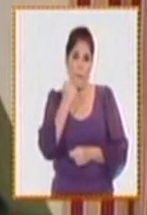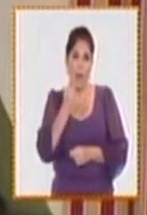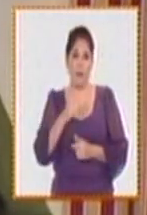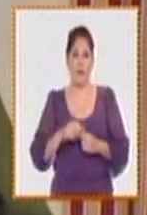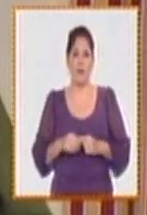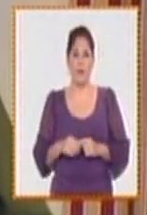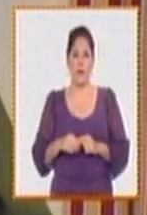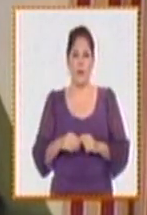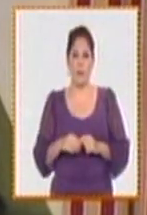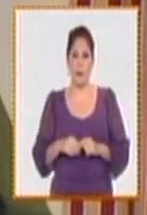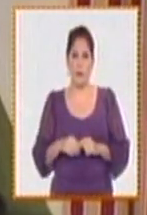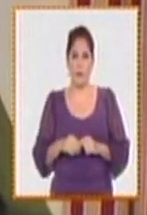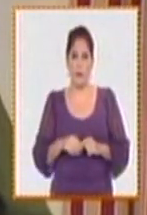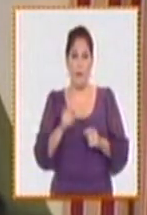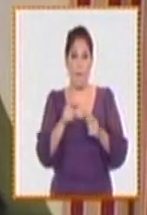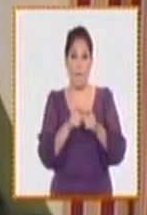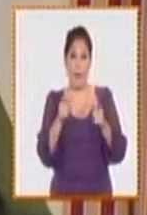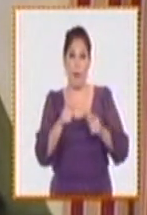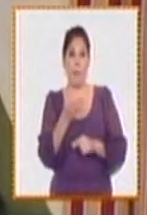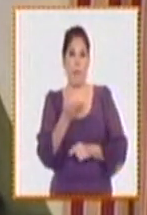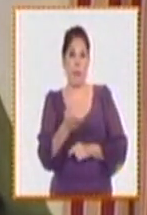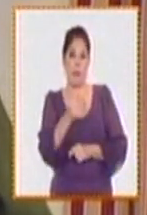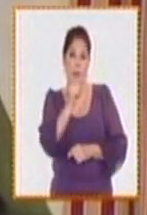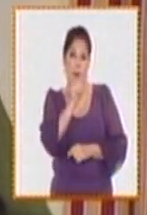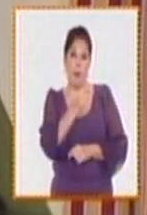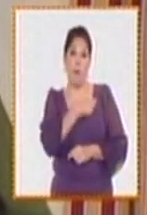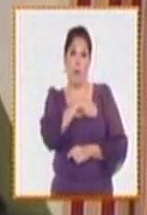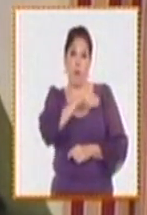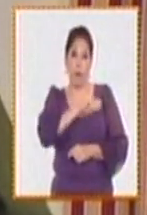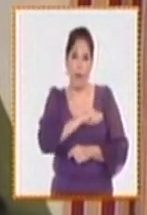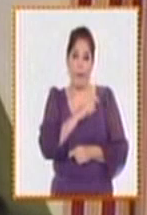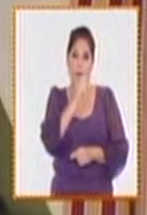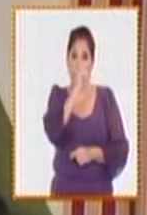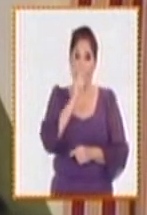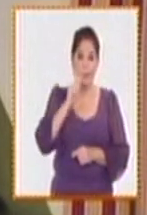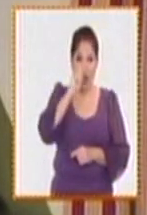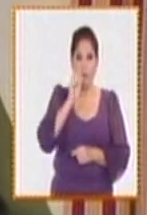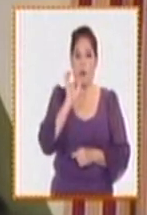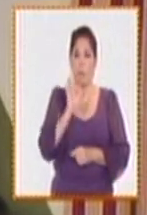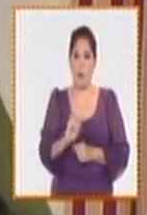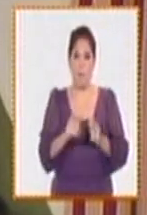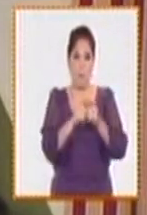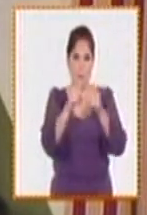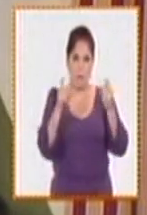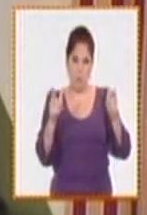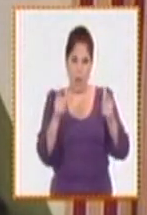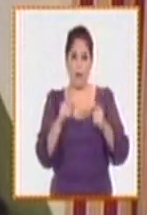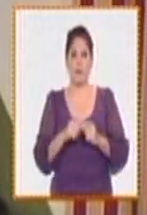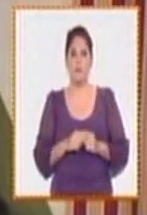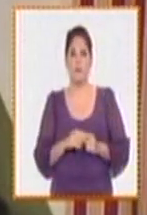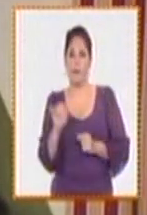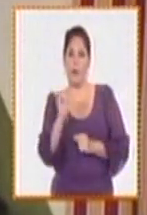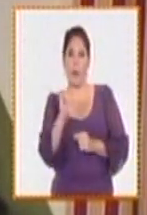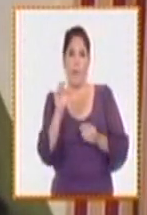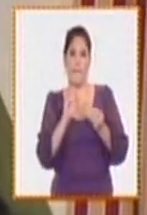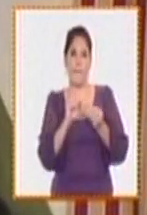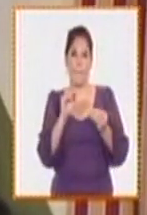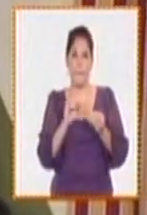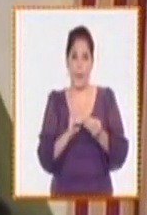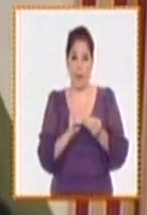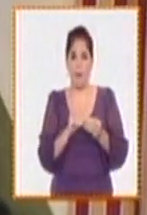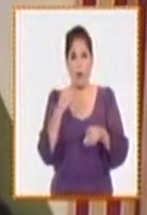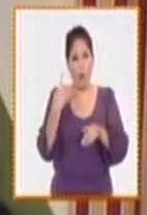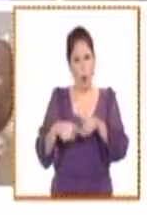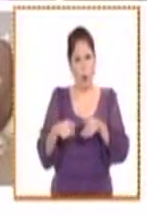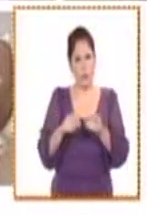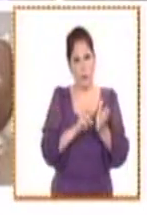actividad, hay mayor demanda y por ende un mercado de consumidor más fomentado con respecto a otras